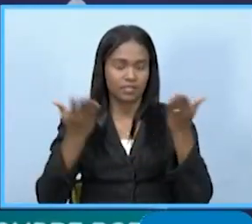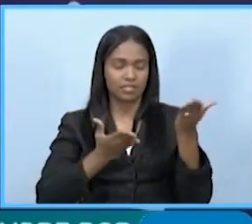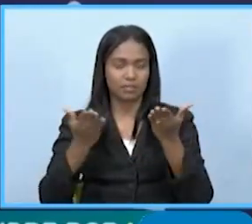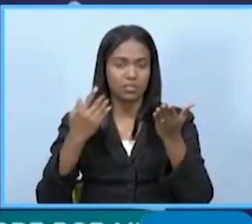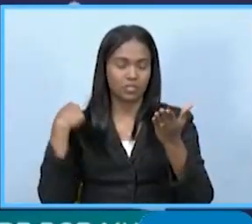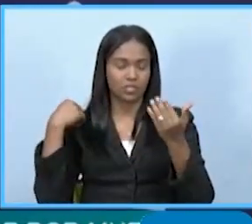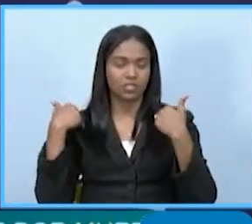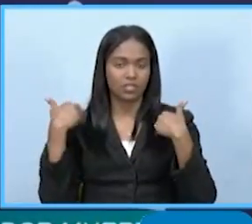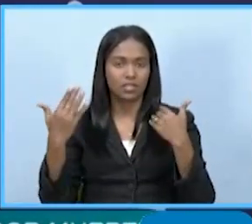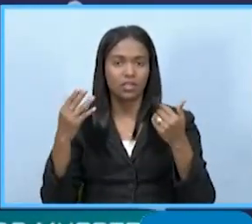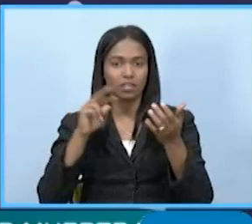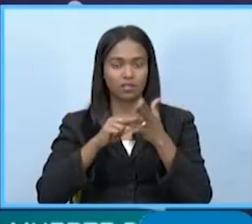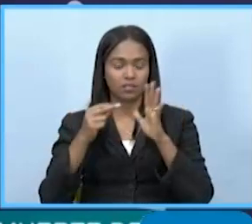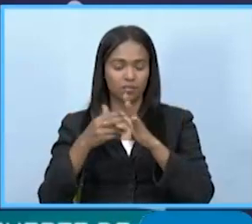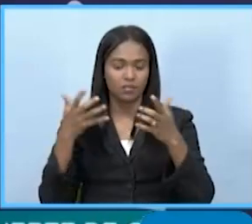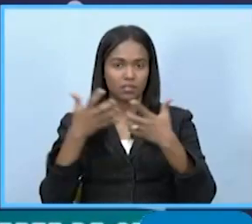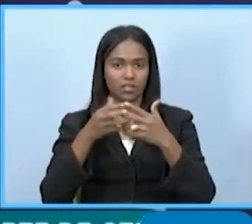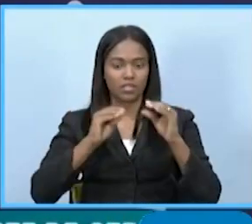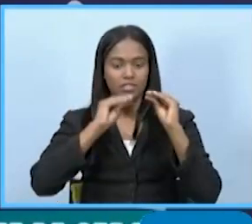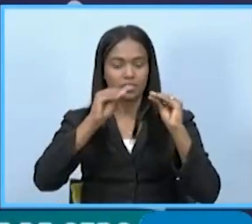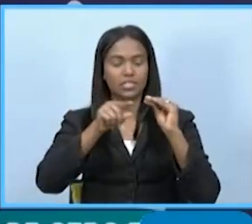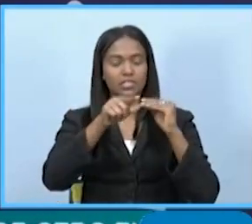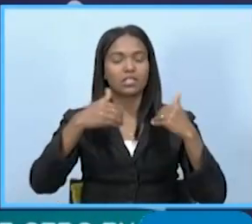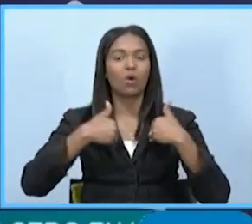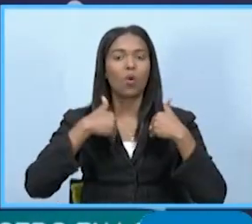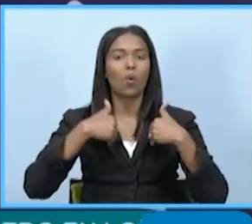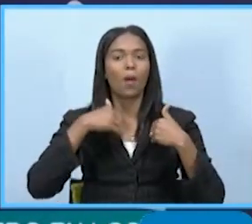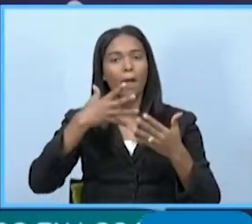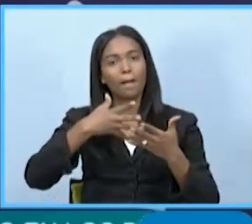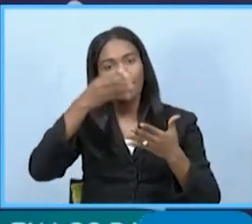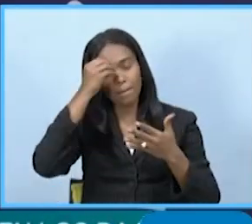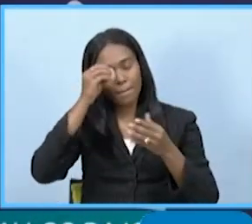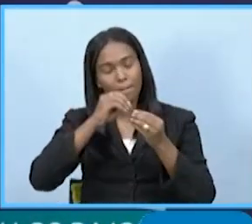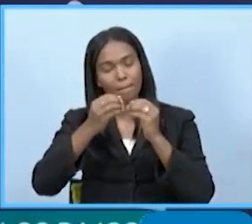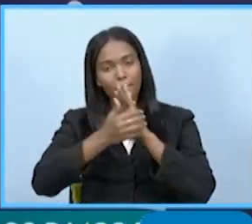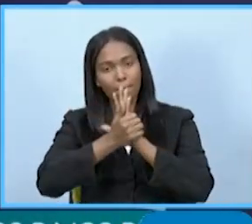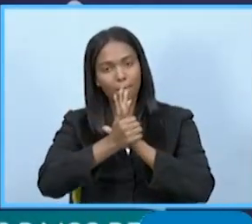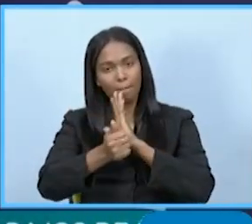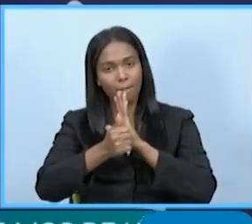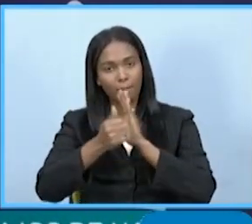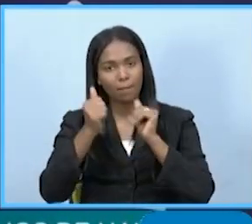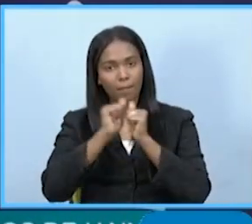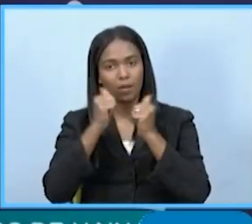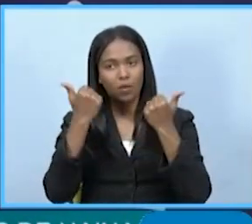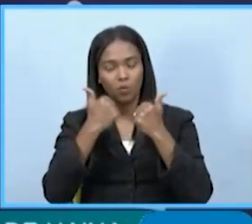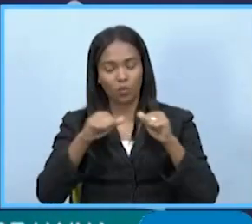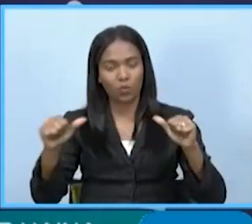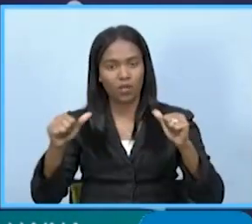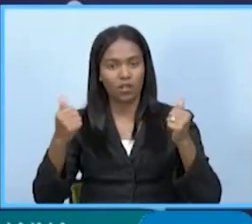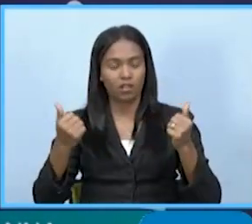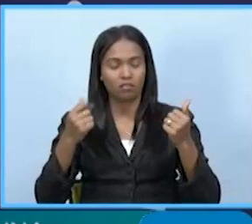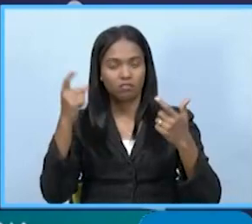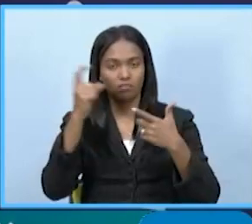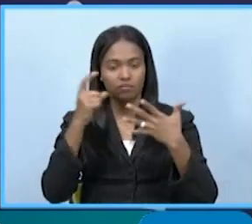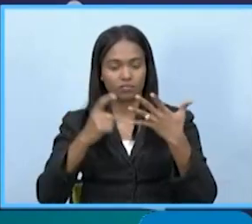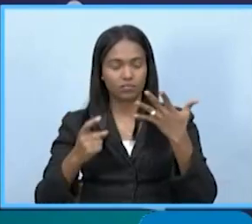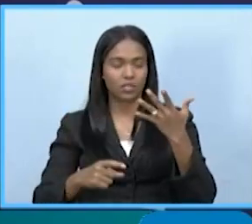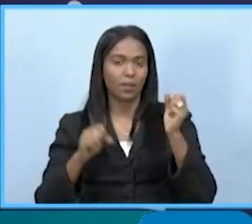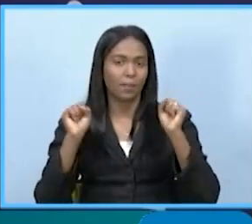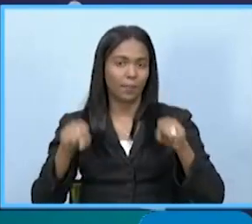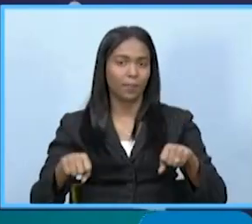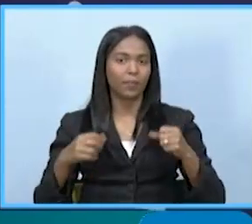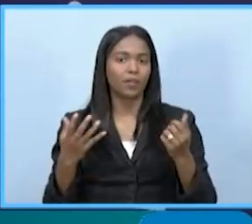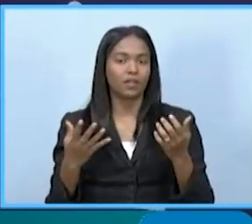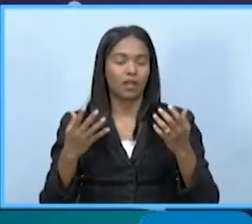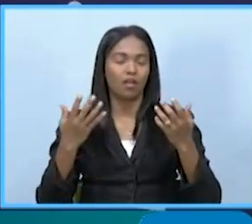que damos, en lo que consiste es enseñar a los jóvenes a aprender un arte, un oficio, sobre cualquier material, sea piedra,